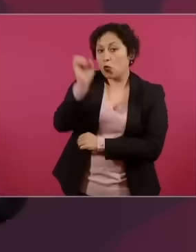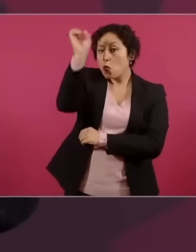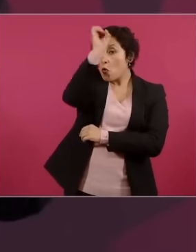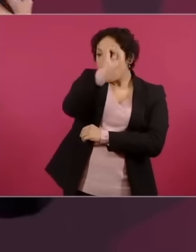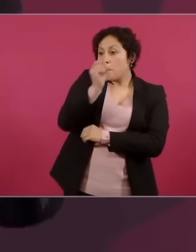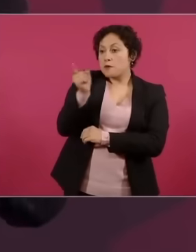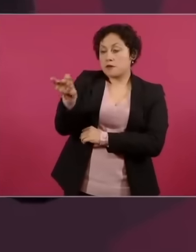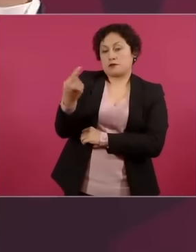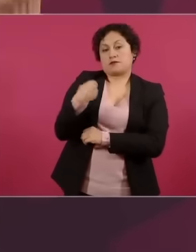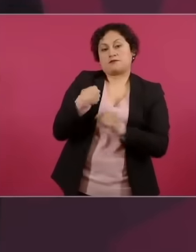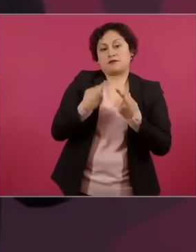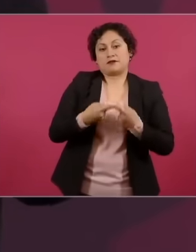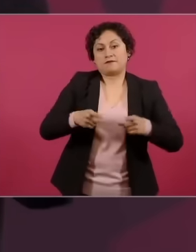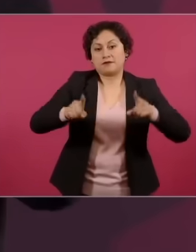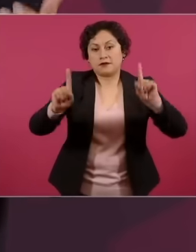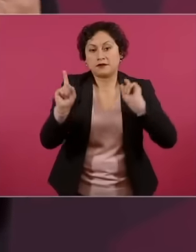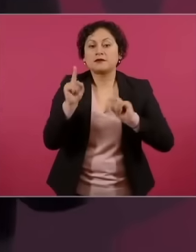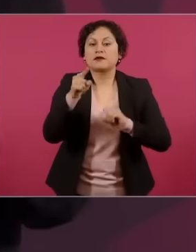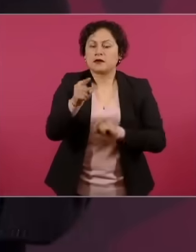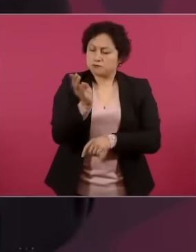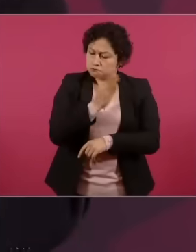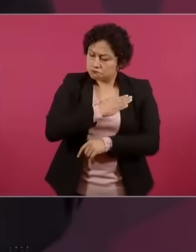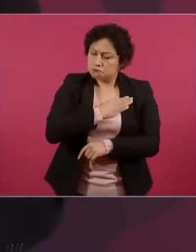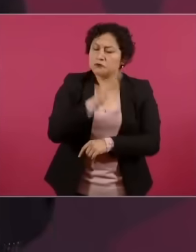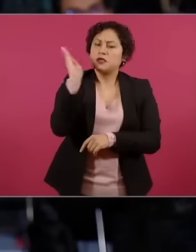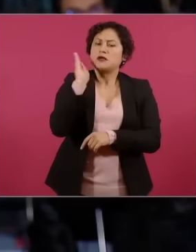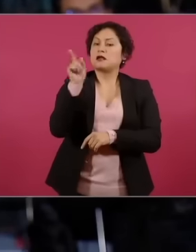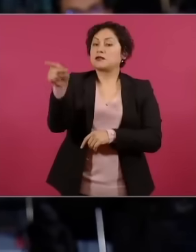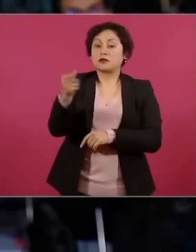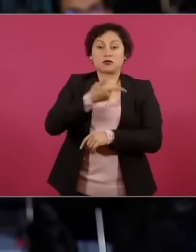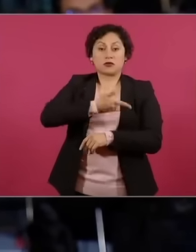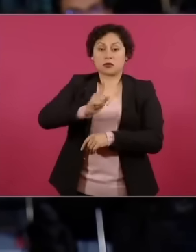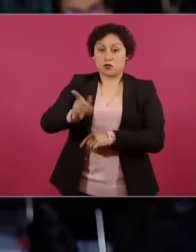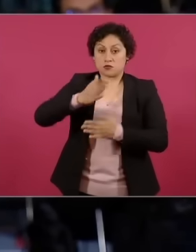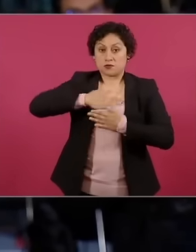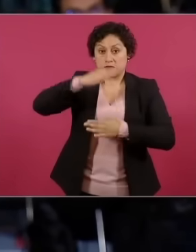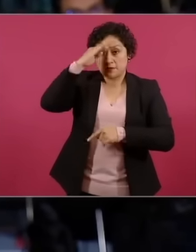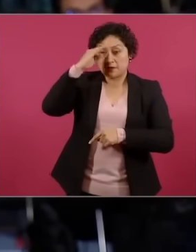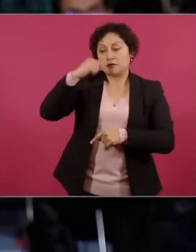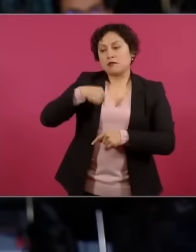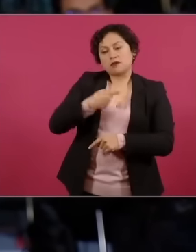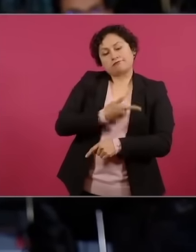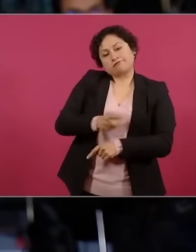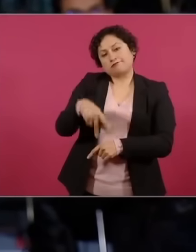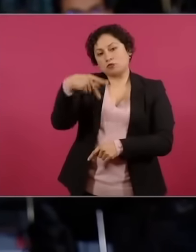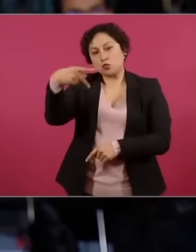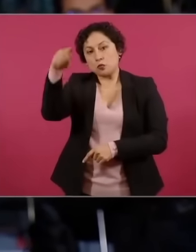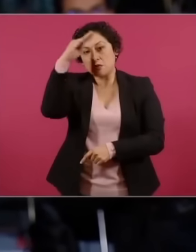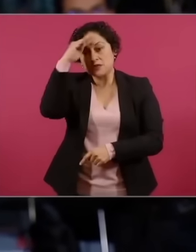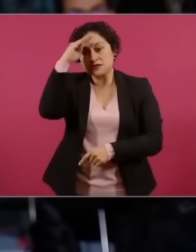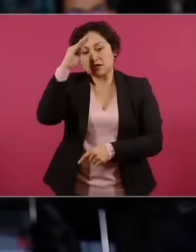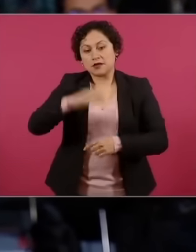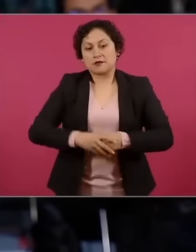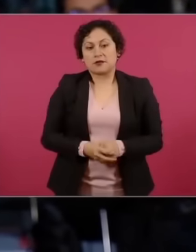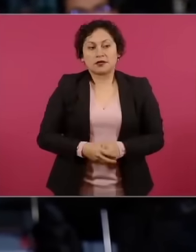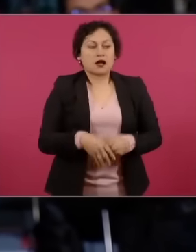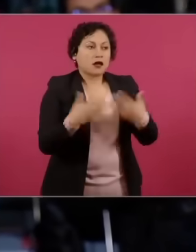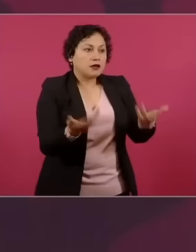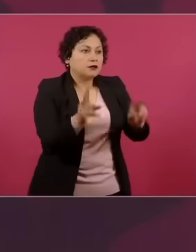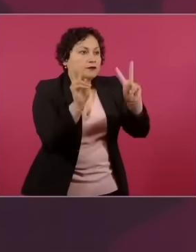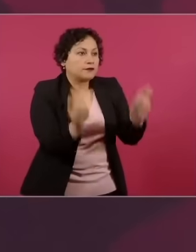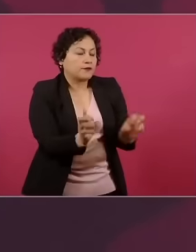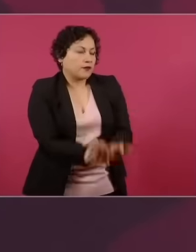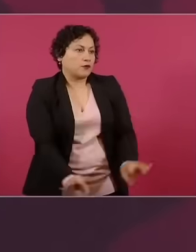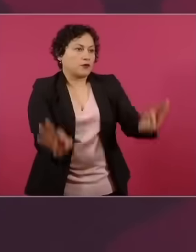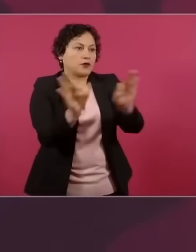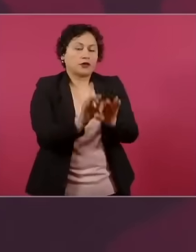te gustaría pensar como yo pienso, a mí tampoco me gustaría pensar como tú piensas. Pero es un tema importantísimo.